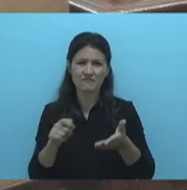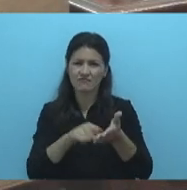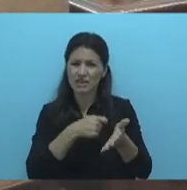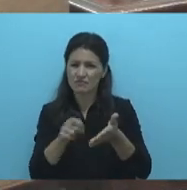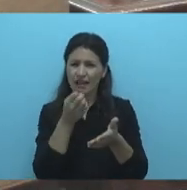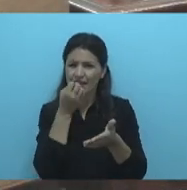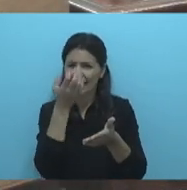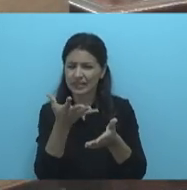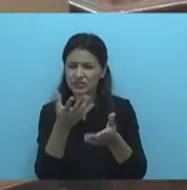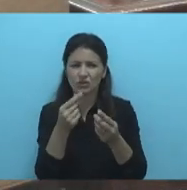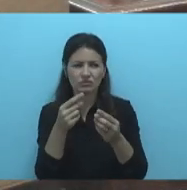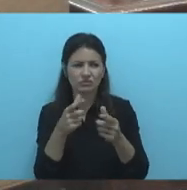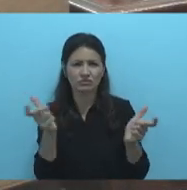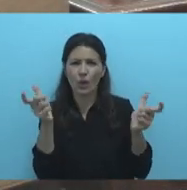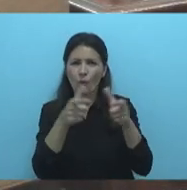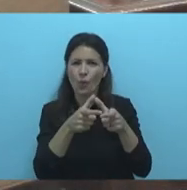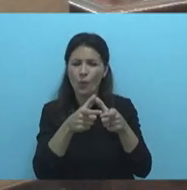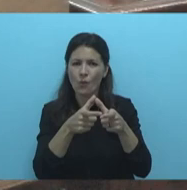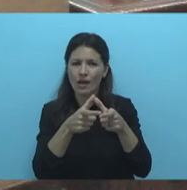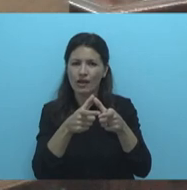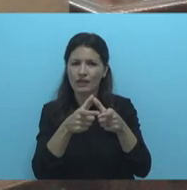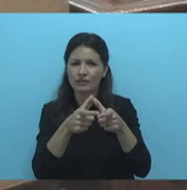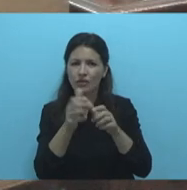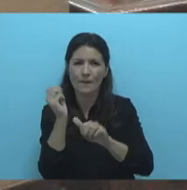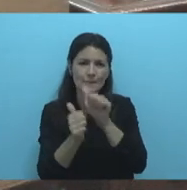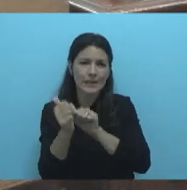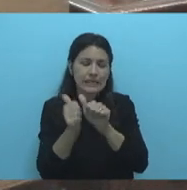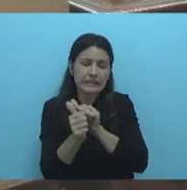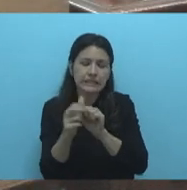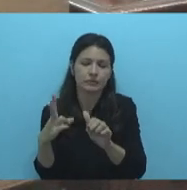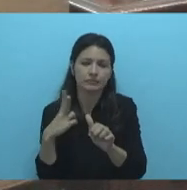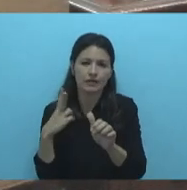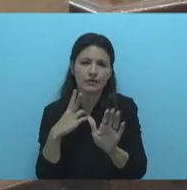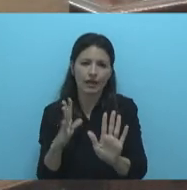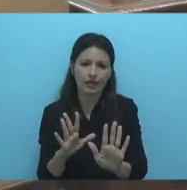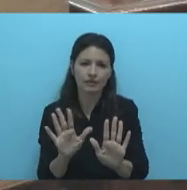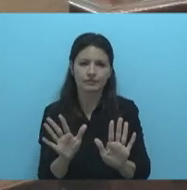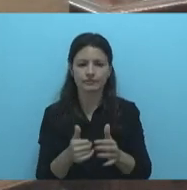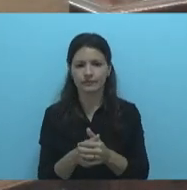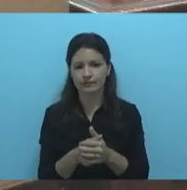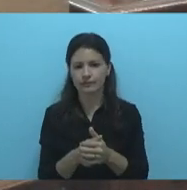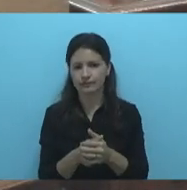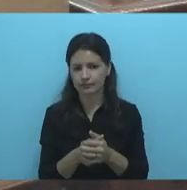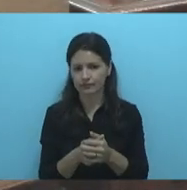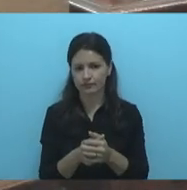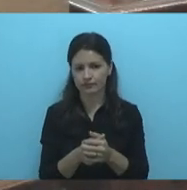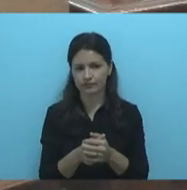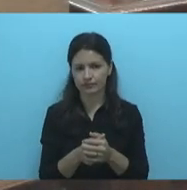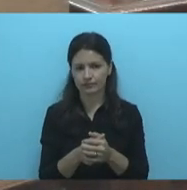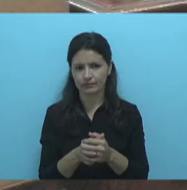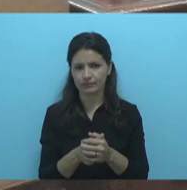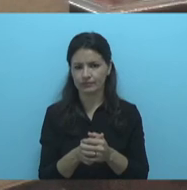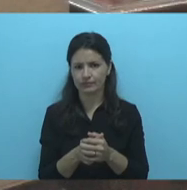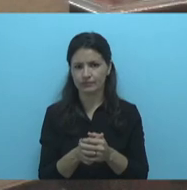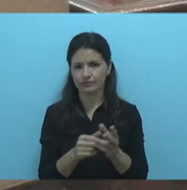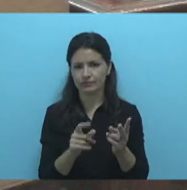una declaración organizada por un evento organizado por una empresa privada, si siempre el tipo que sea. Bien, pero si lo vota el cuerpo yo la